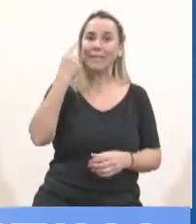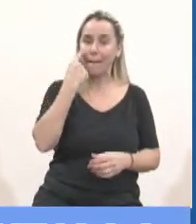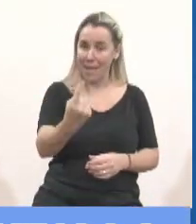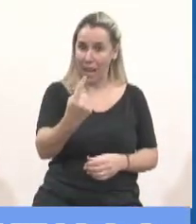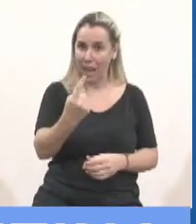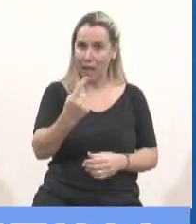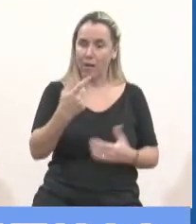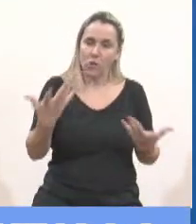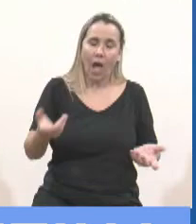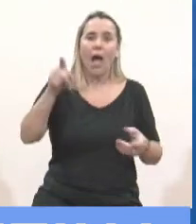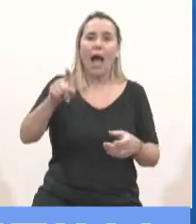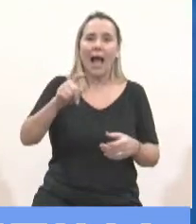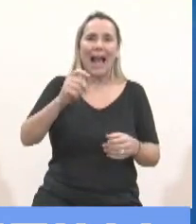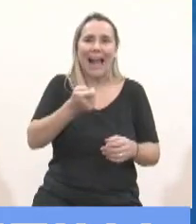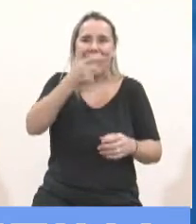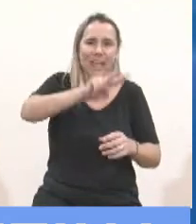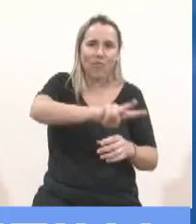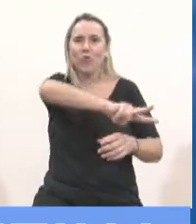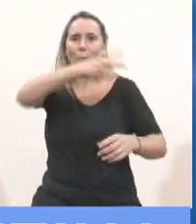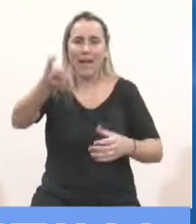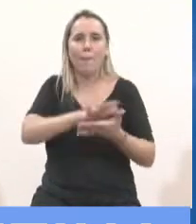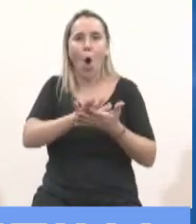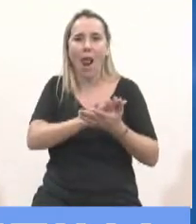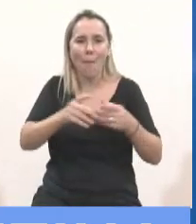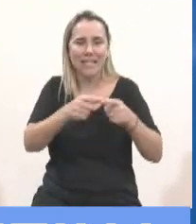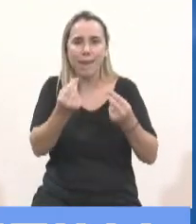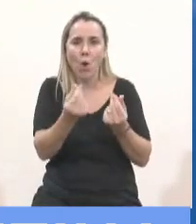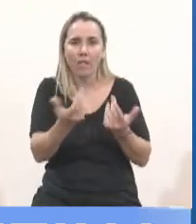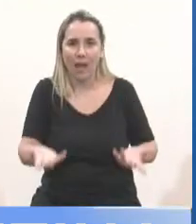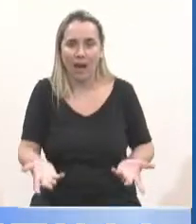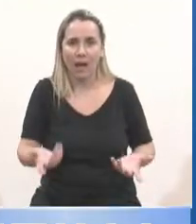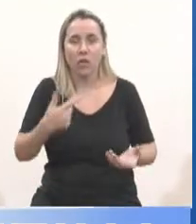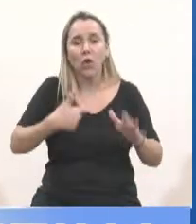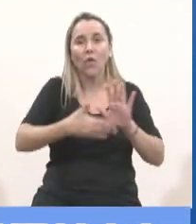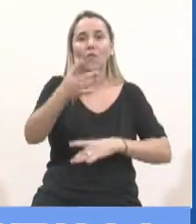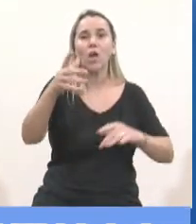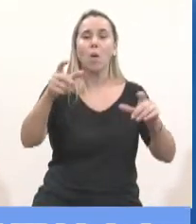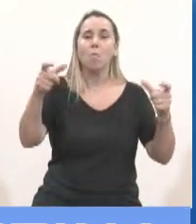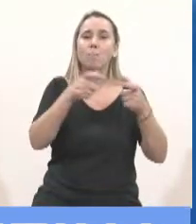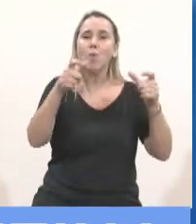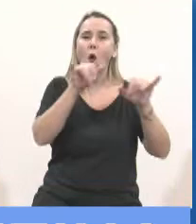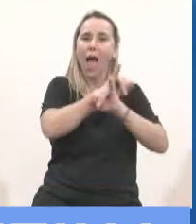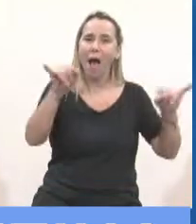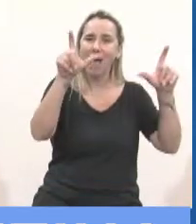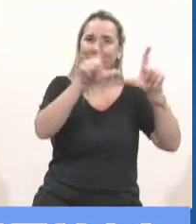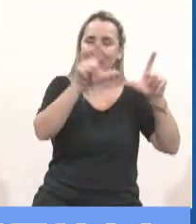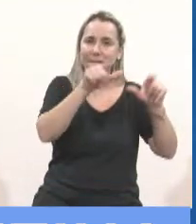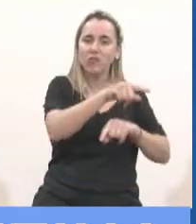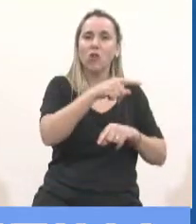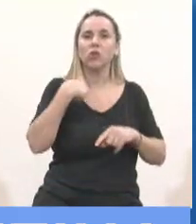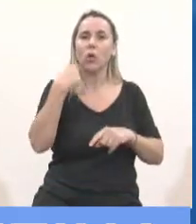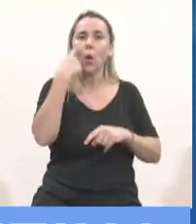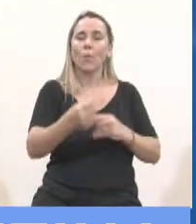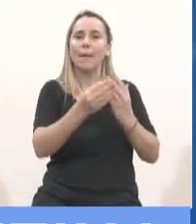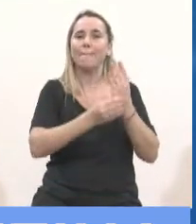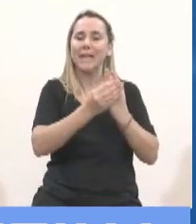sea, prácticamente duplicábamos la base monetaria. Me fui a un programa de televisión y le escuché al